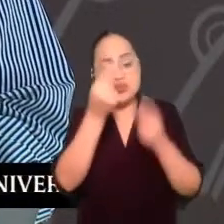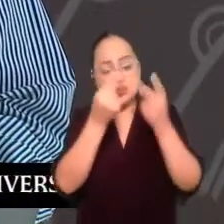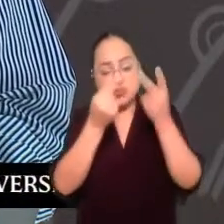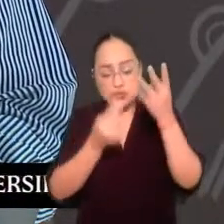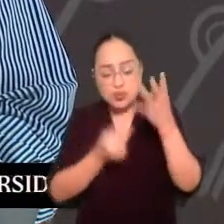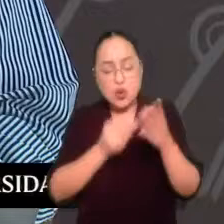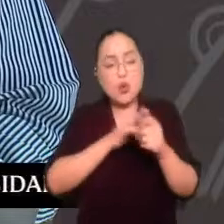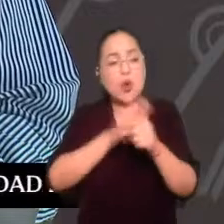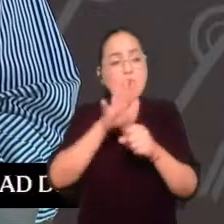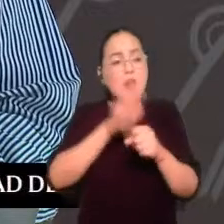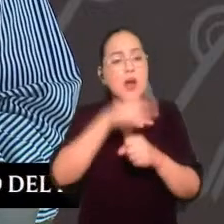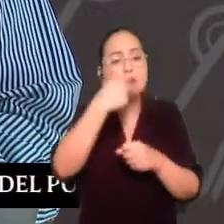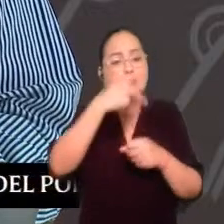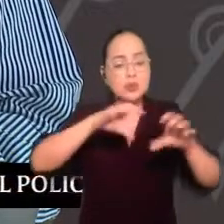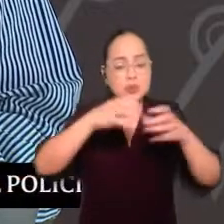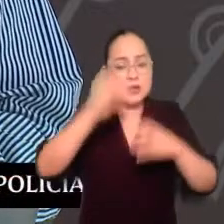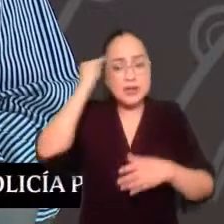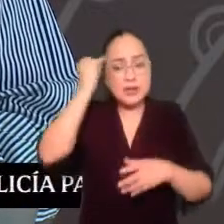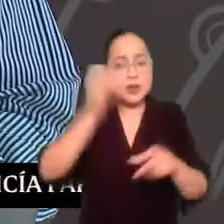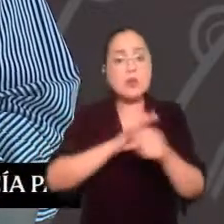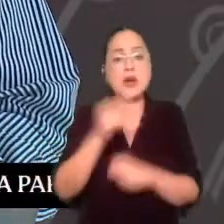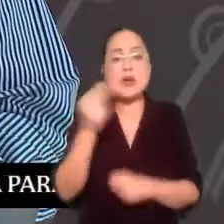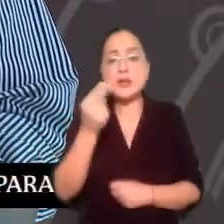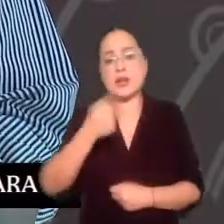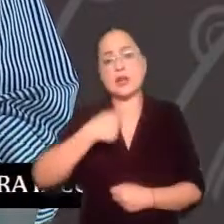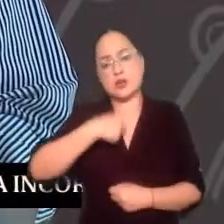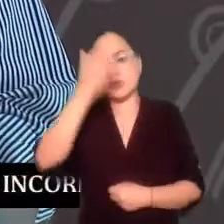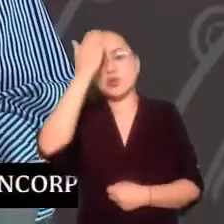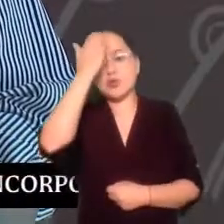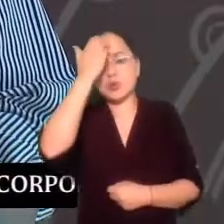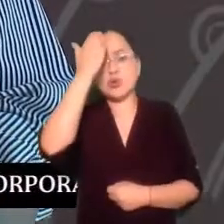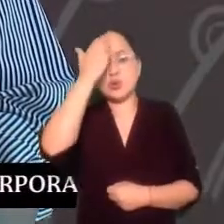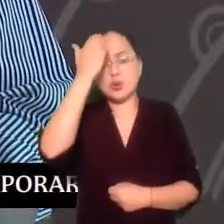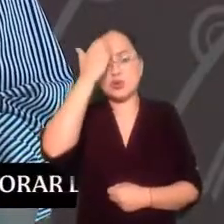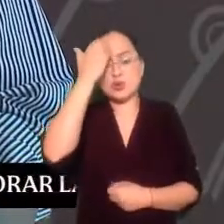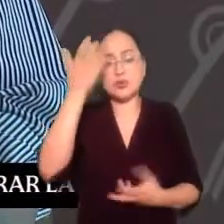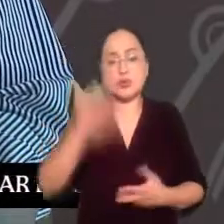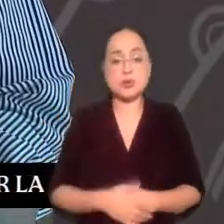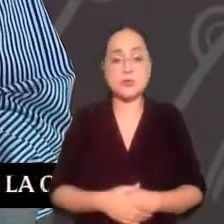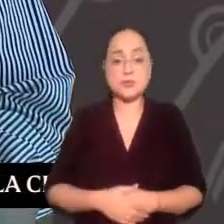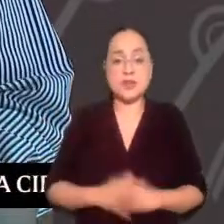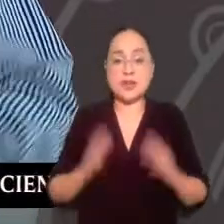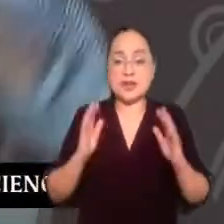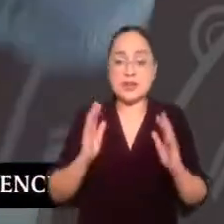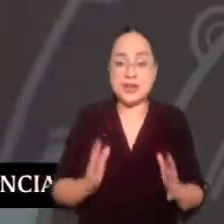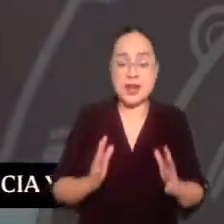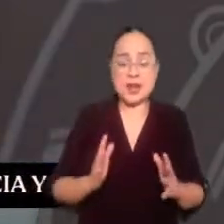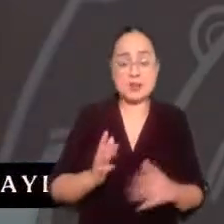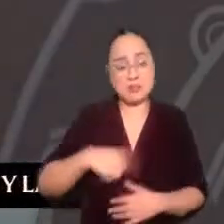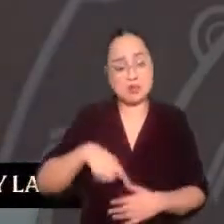de los pueblos indígenas. Estamos trabajando para atenderlos, ya los estamos atendiendo.